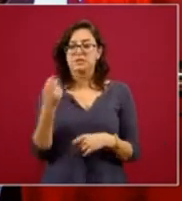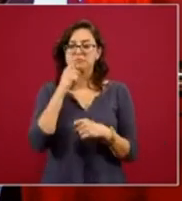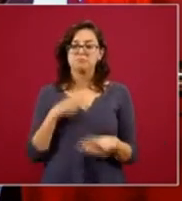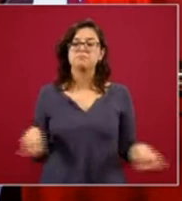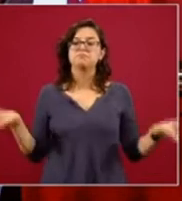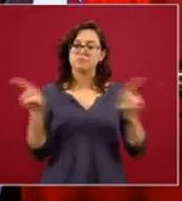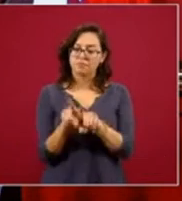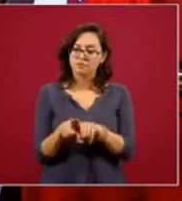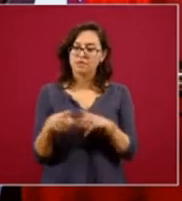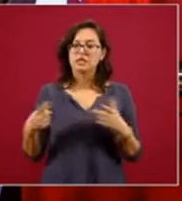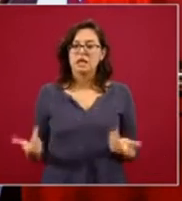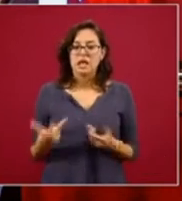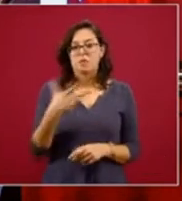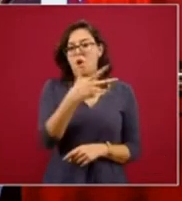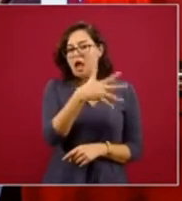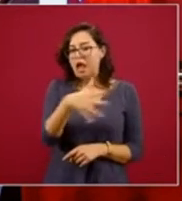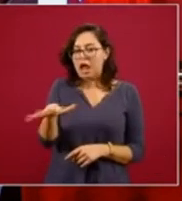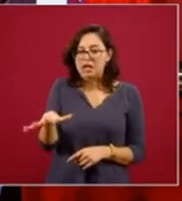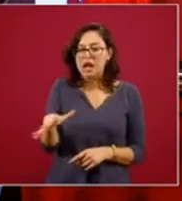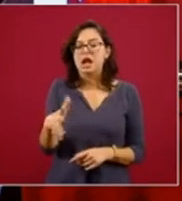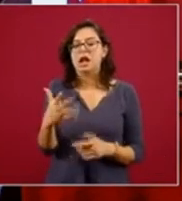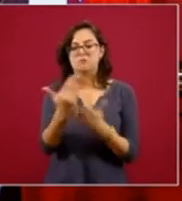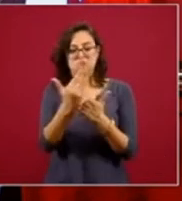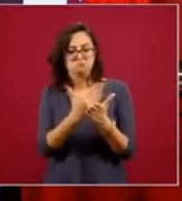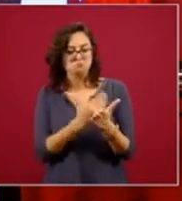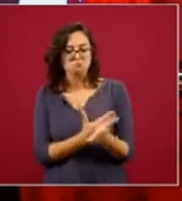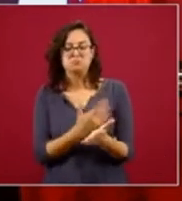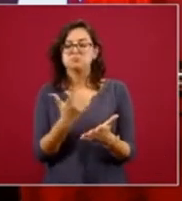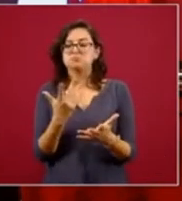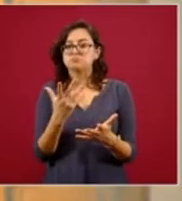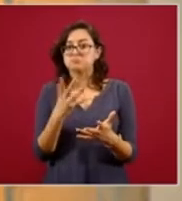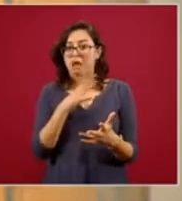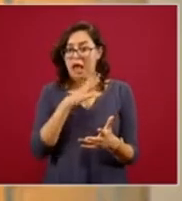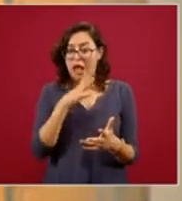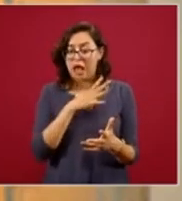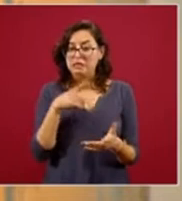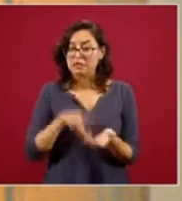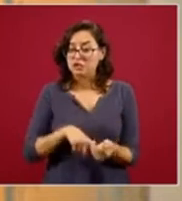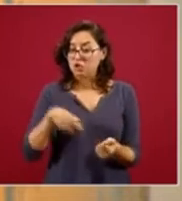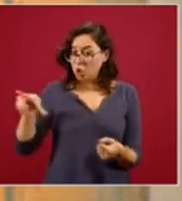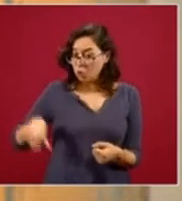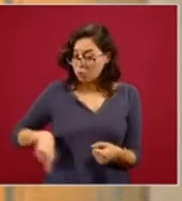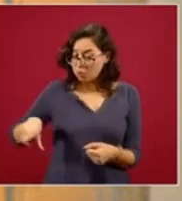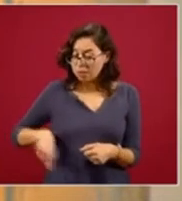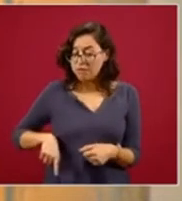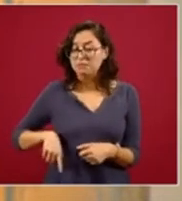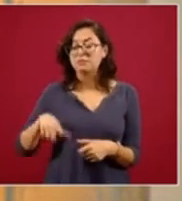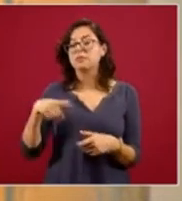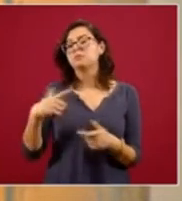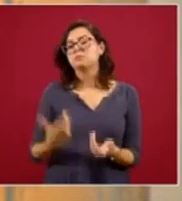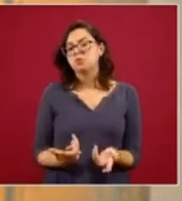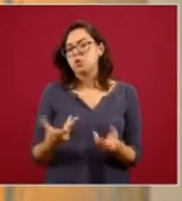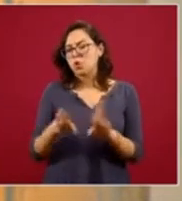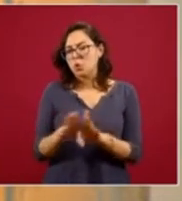los actos administrativos de carácter general que emiten las dependencias y los organismos descentralizados de la Administración Pública Federal a través